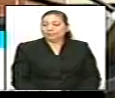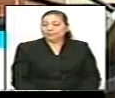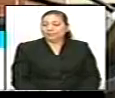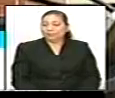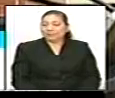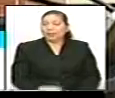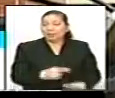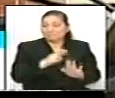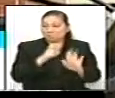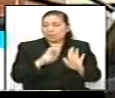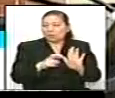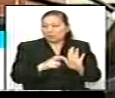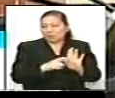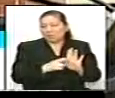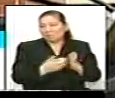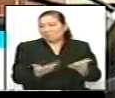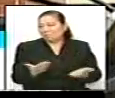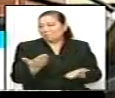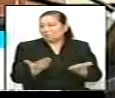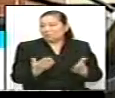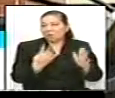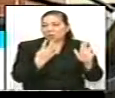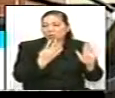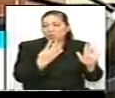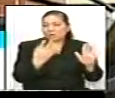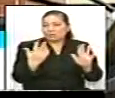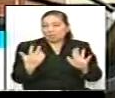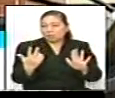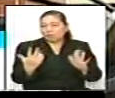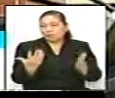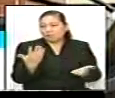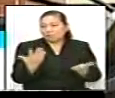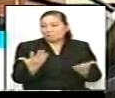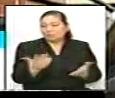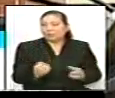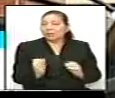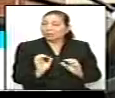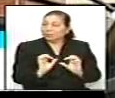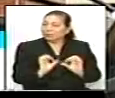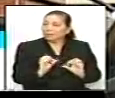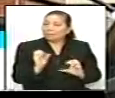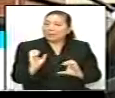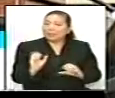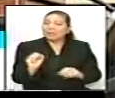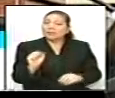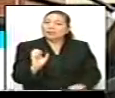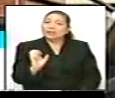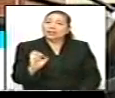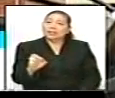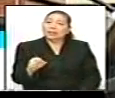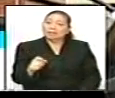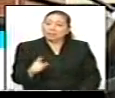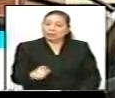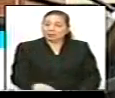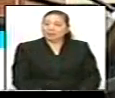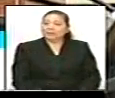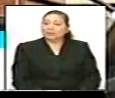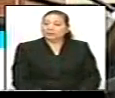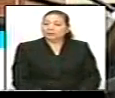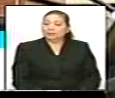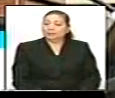Nuestro proyecto abarcaba en ese momento 98 y todavía está en idea conceptual para CEAPAL hacer estas pantallas